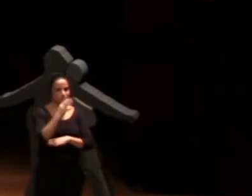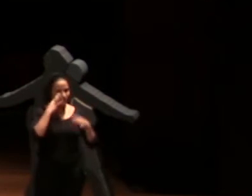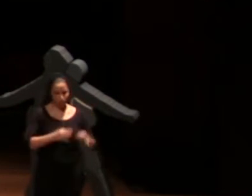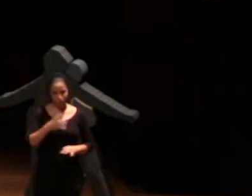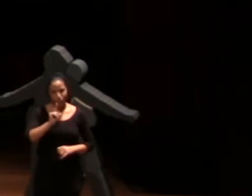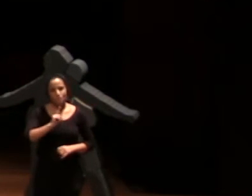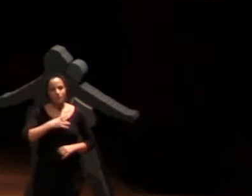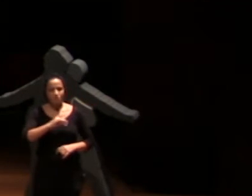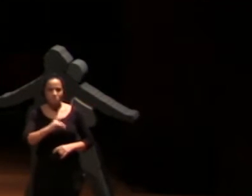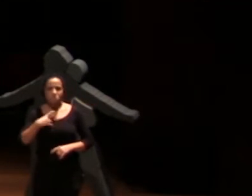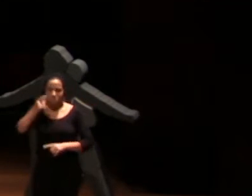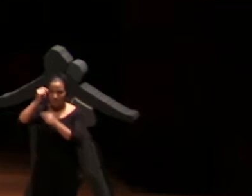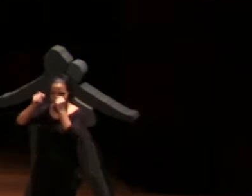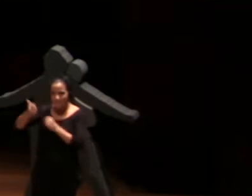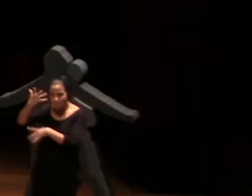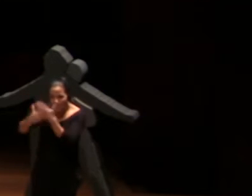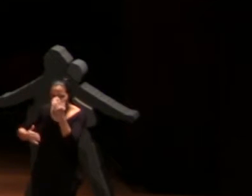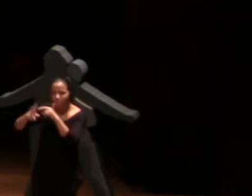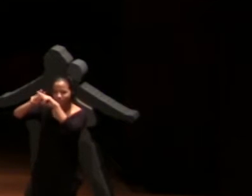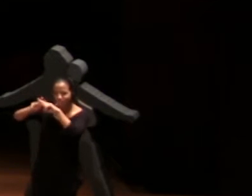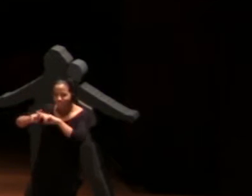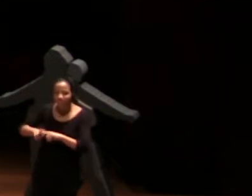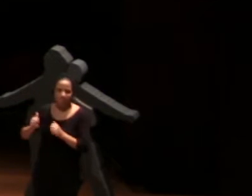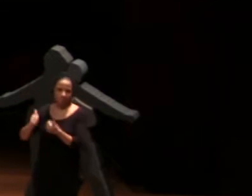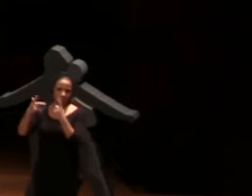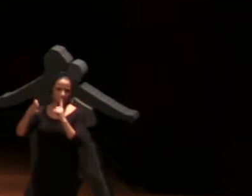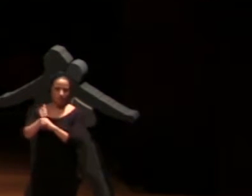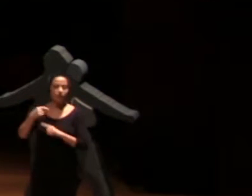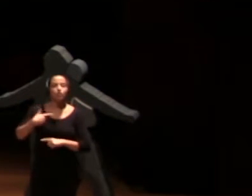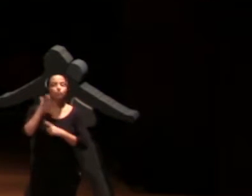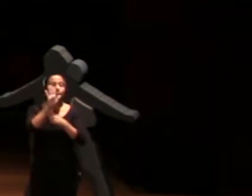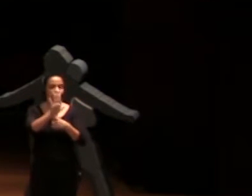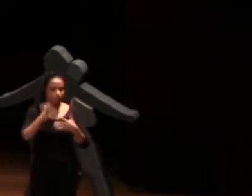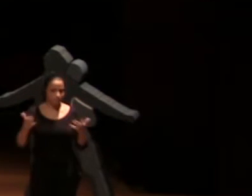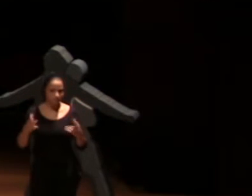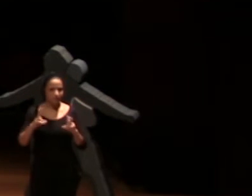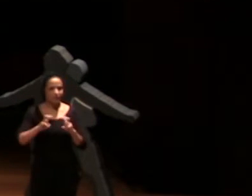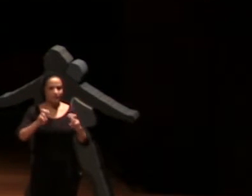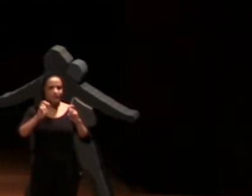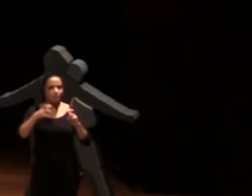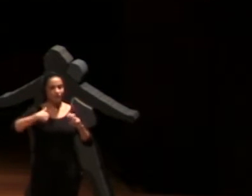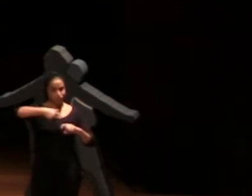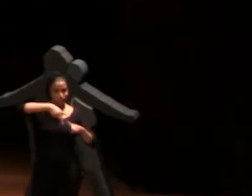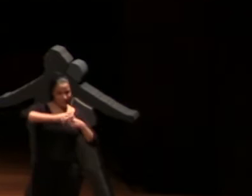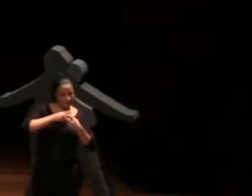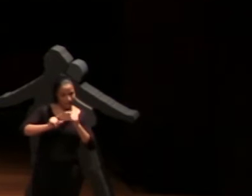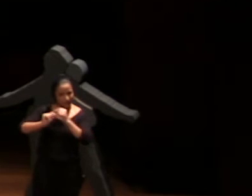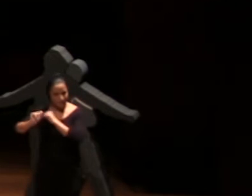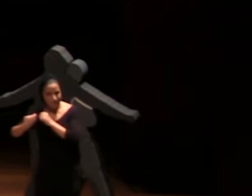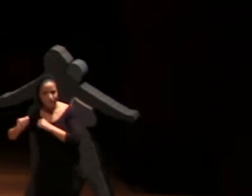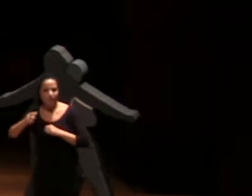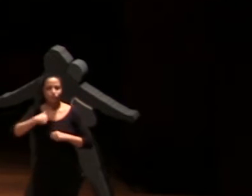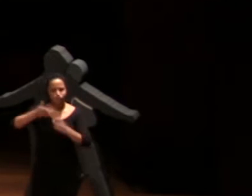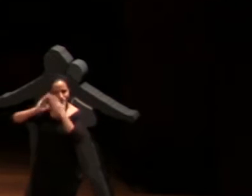error, ¿no? Y mi propuesta es pues, intentar estratificar nuestras herramientas de medida y